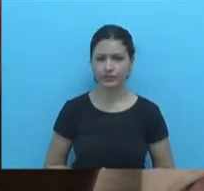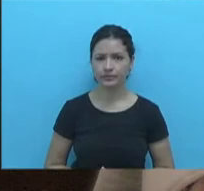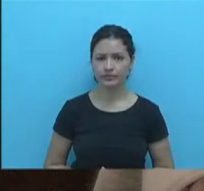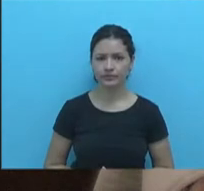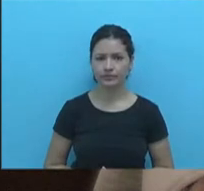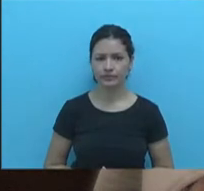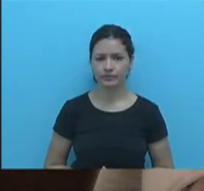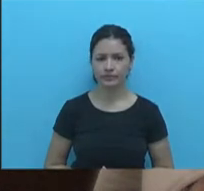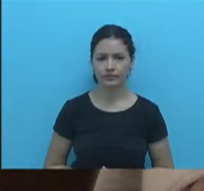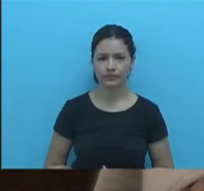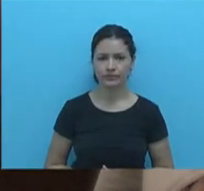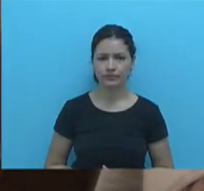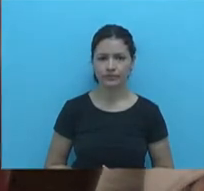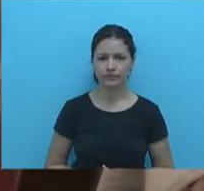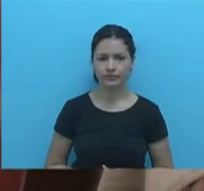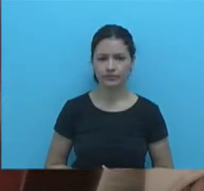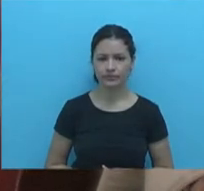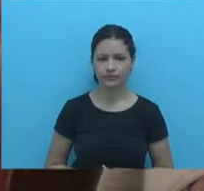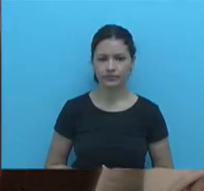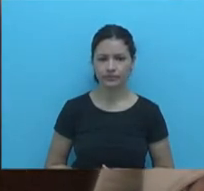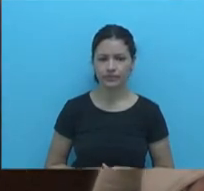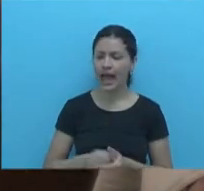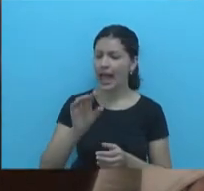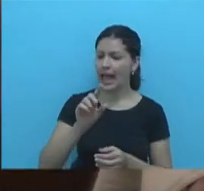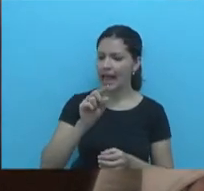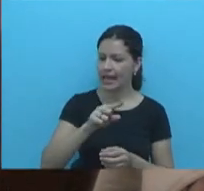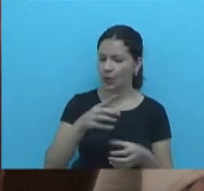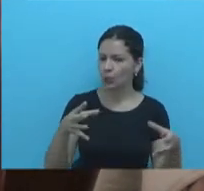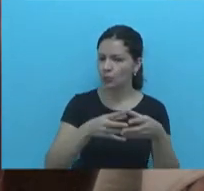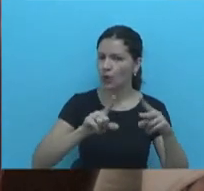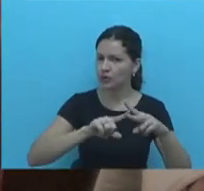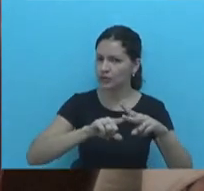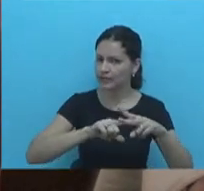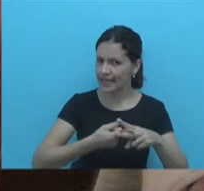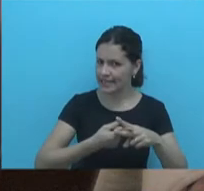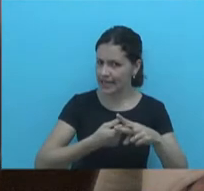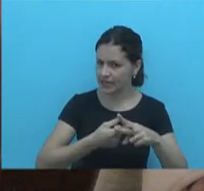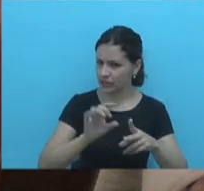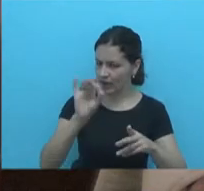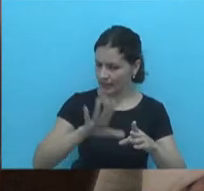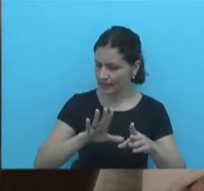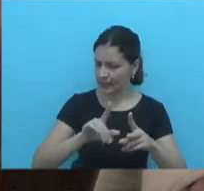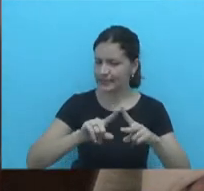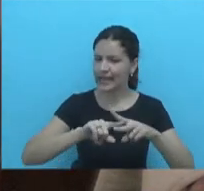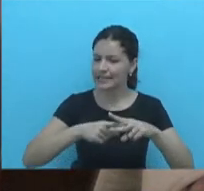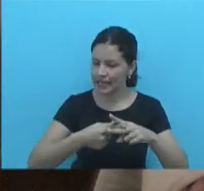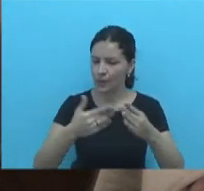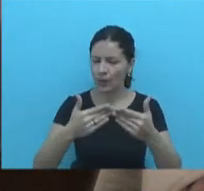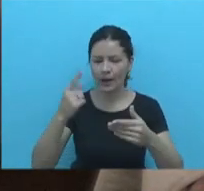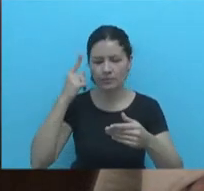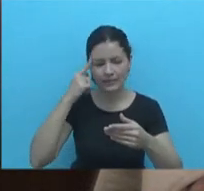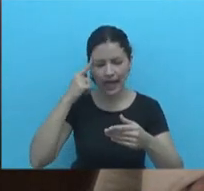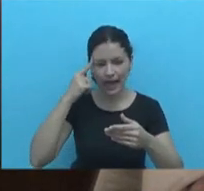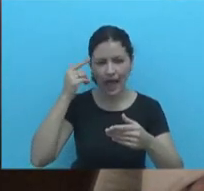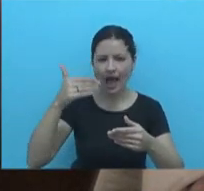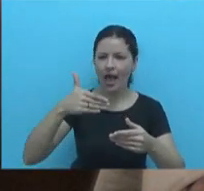palabra. Cabe aclarar que esto es un taller que es para proyección de vida, o sea, para después de terminar la escuela secundaria. No